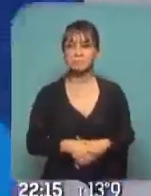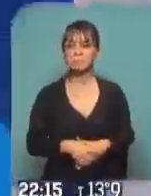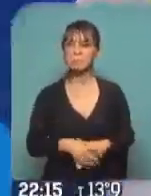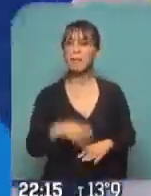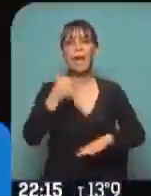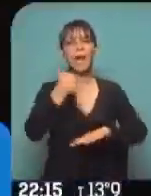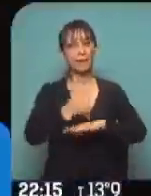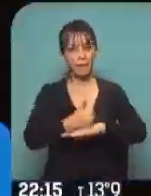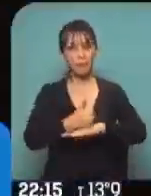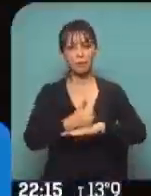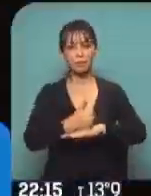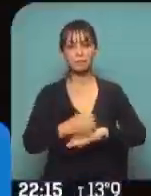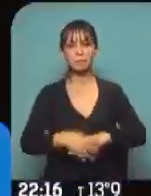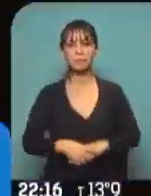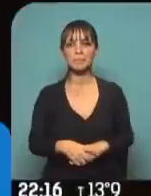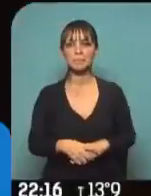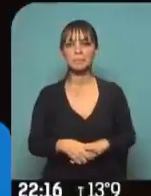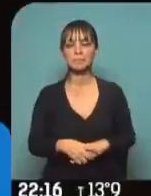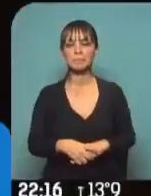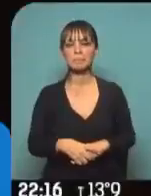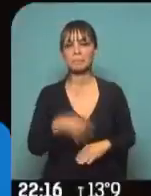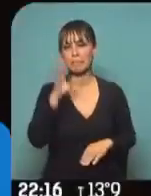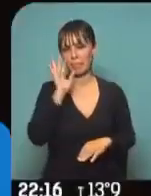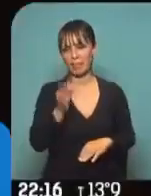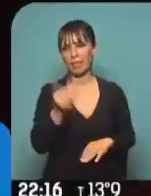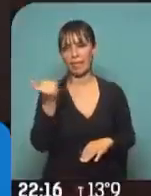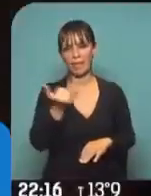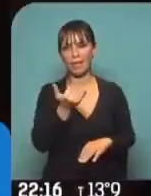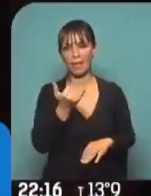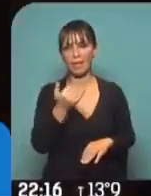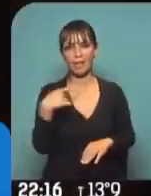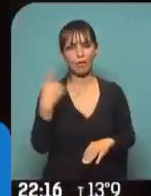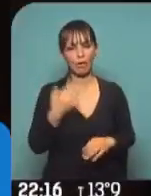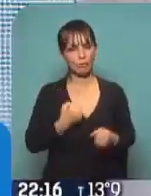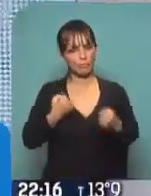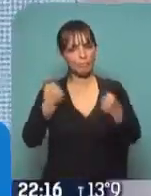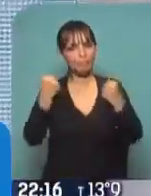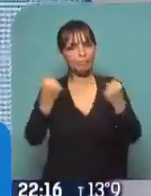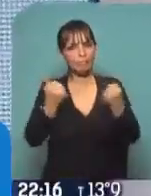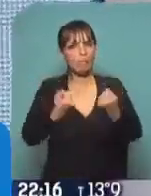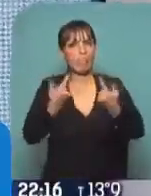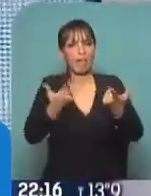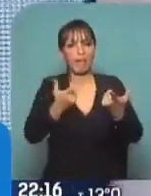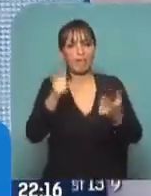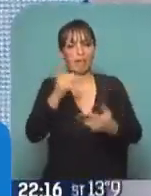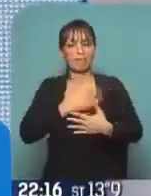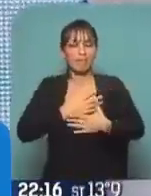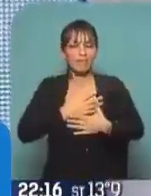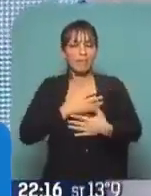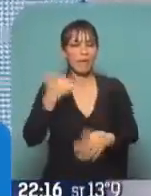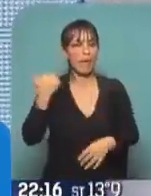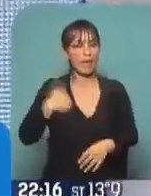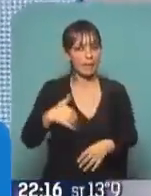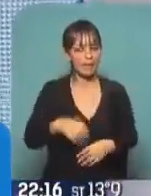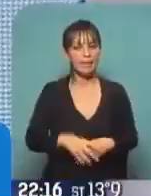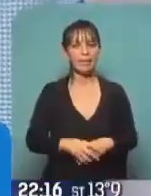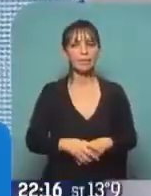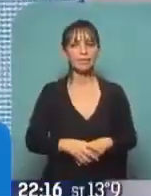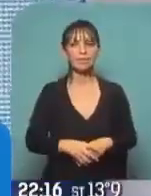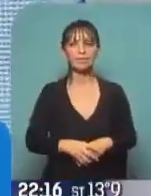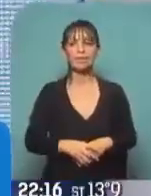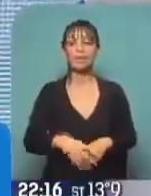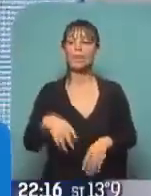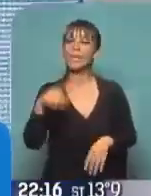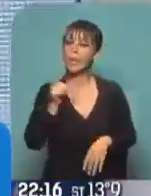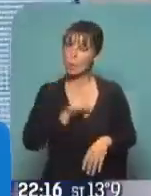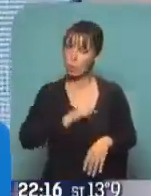estamos acá. Claramente estamos dejando todo por nuestro querido país. Duele